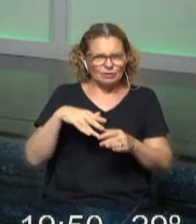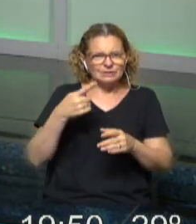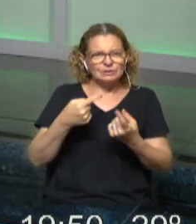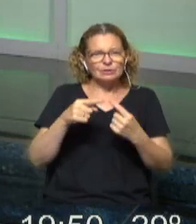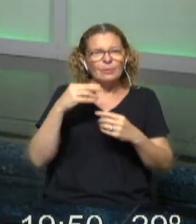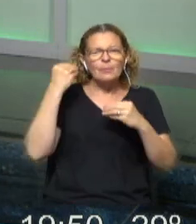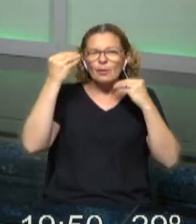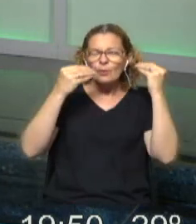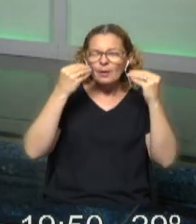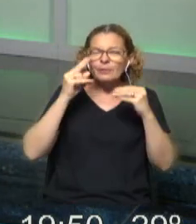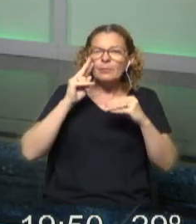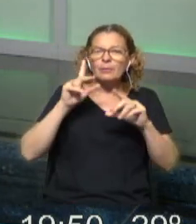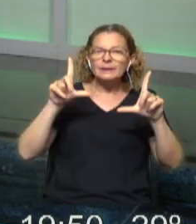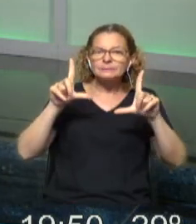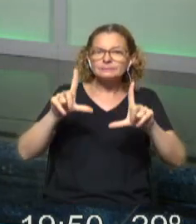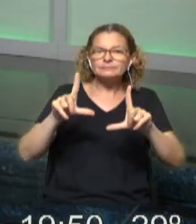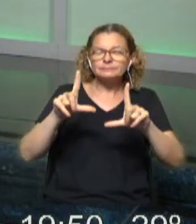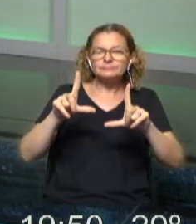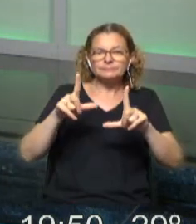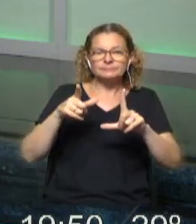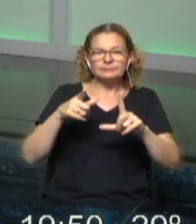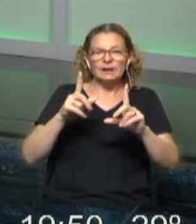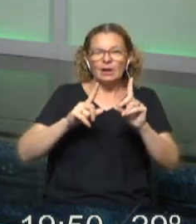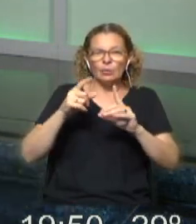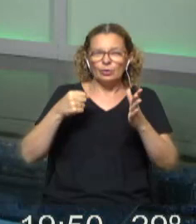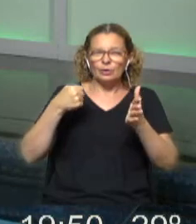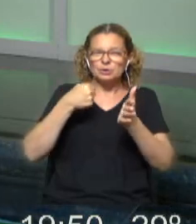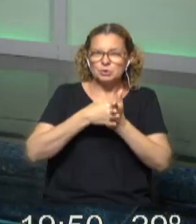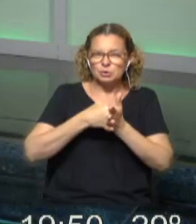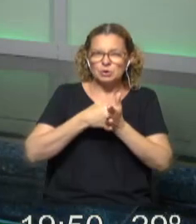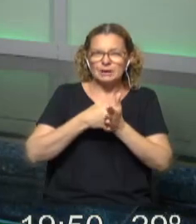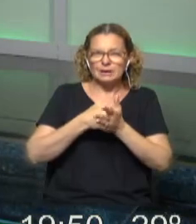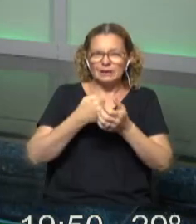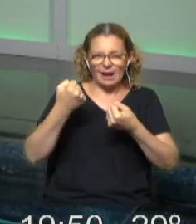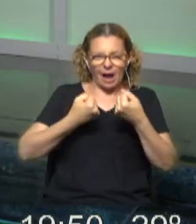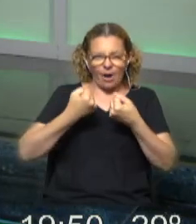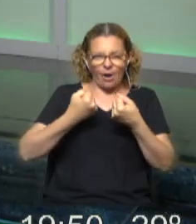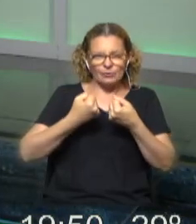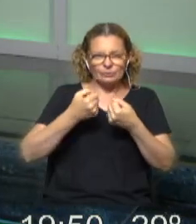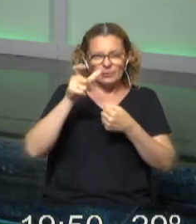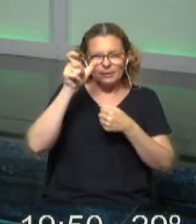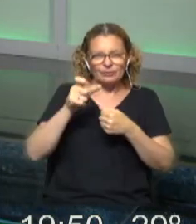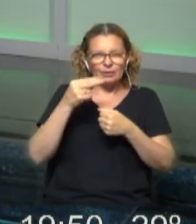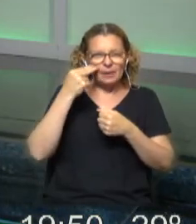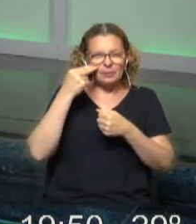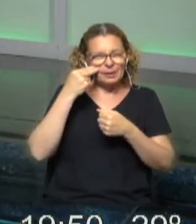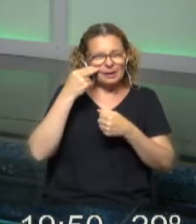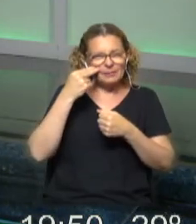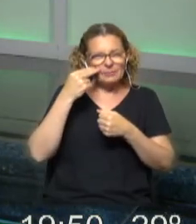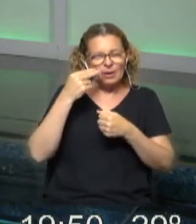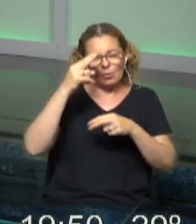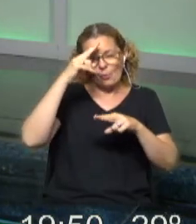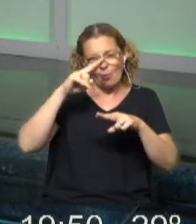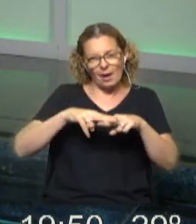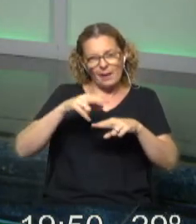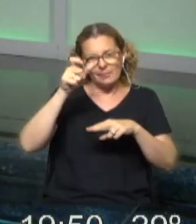más preocupa, y lo vamos a ver en la siguiente placa, son aquellos siniestros, aquellos accidentes de tránsito que tienen personas lesionadas graves o fatales,